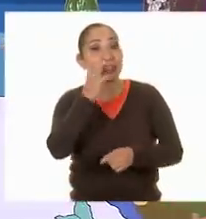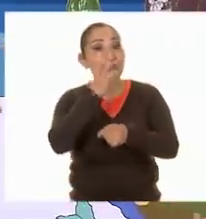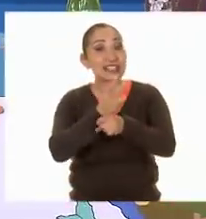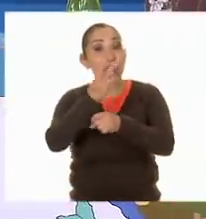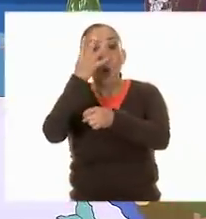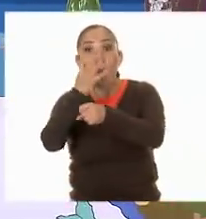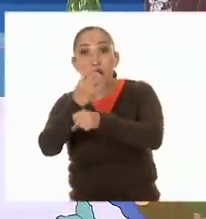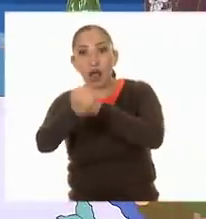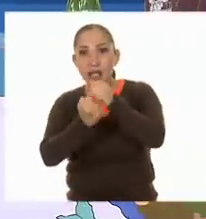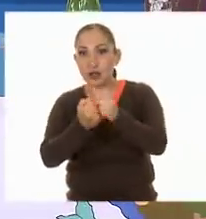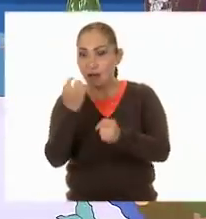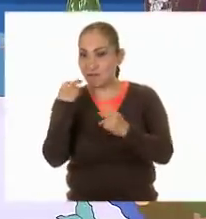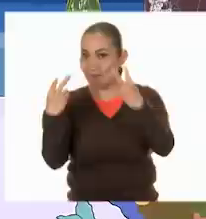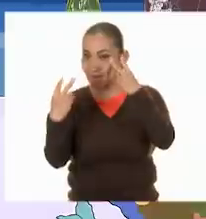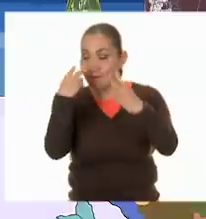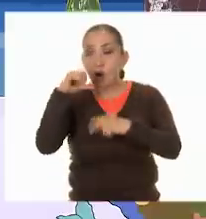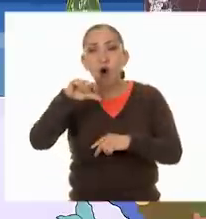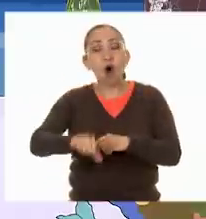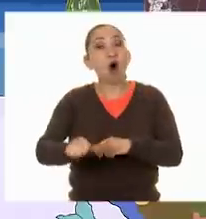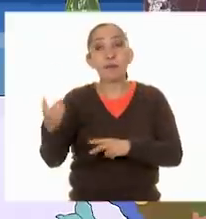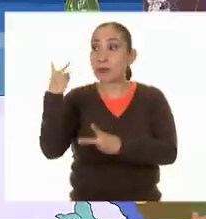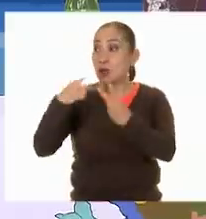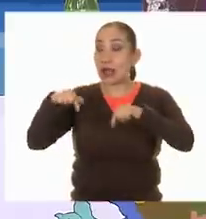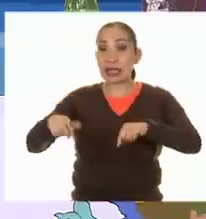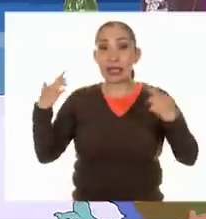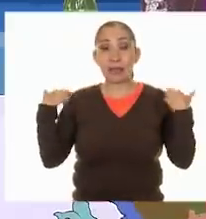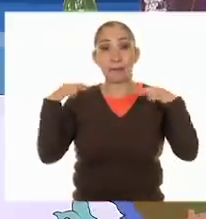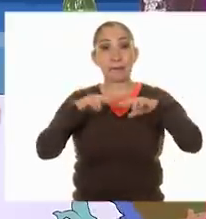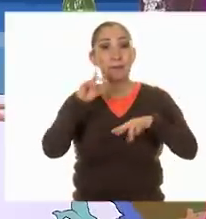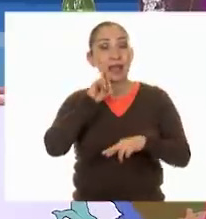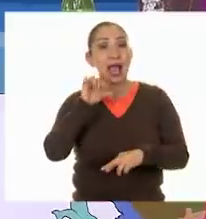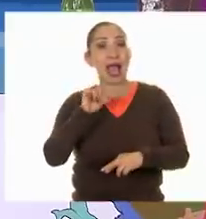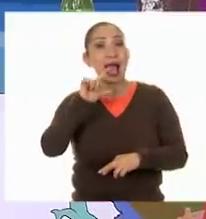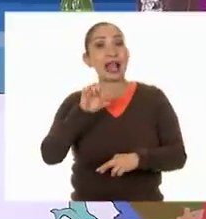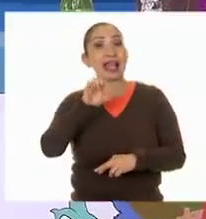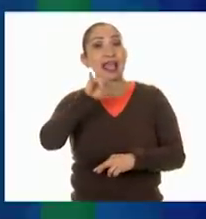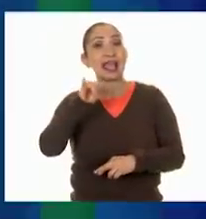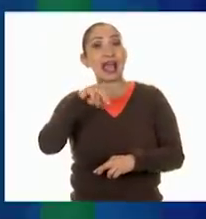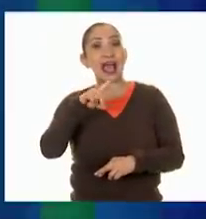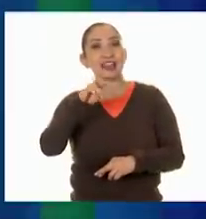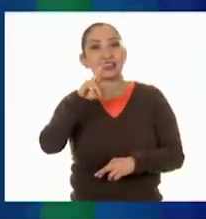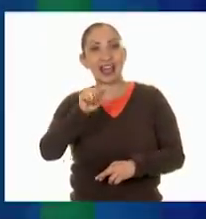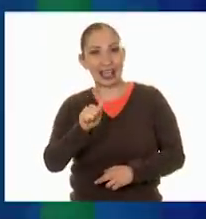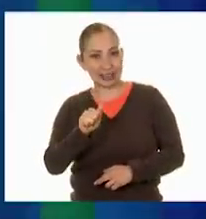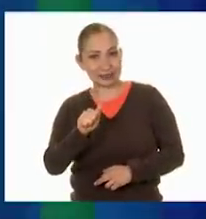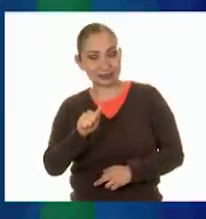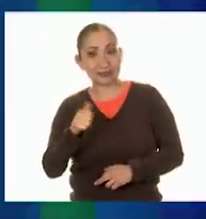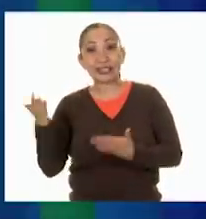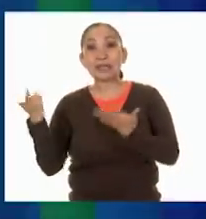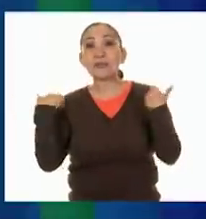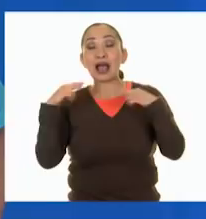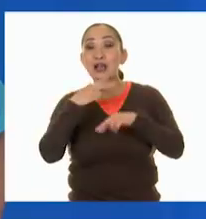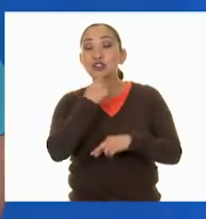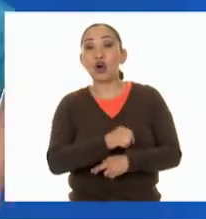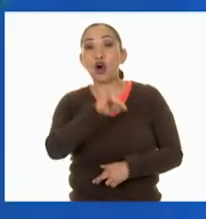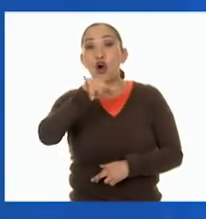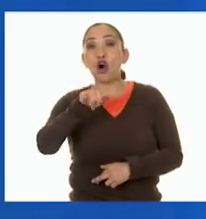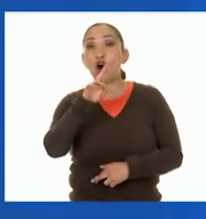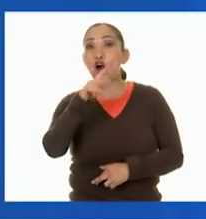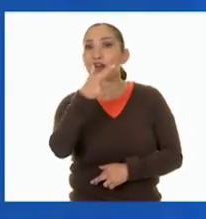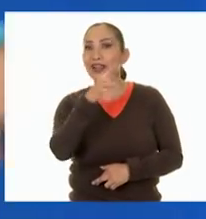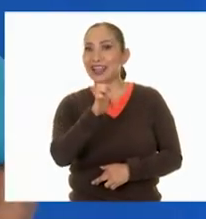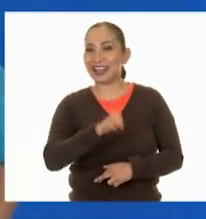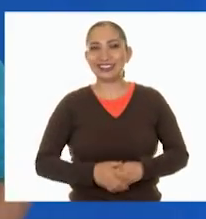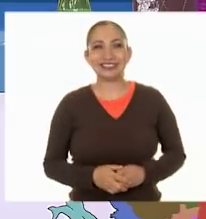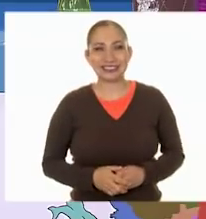que nos acompañan? El día de hoy se encuentra con nosotros la profesora Alejandra Fernández. Hola, ¿cómo están? Y el profesor Jorge Calderón.